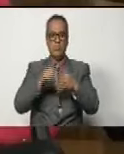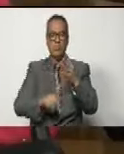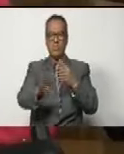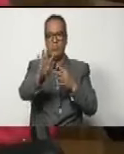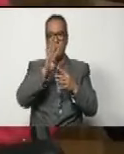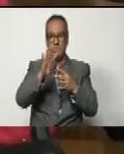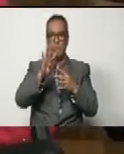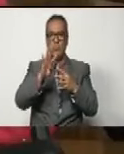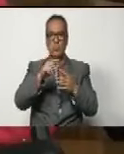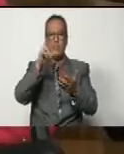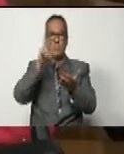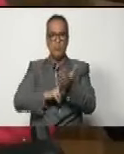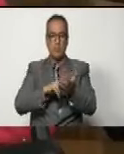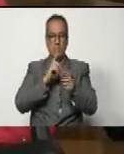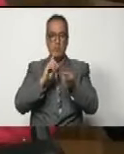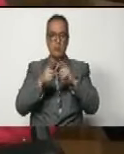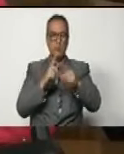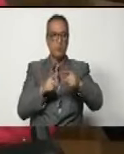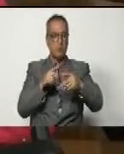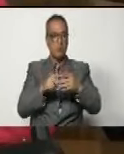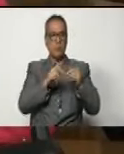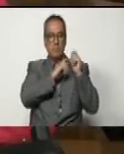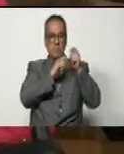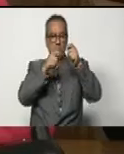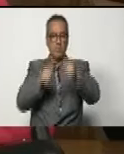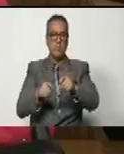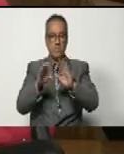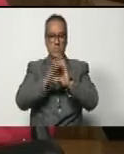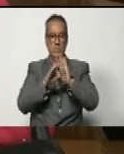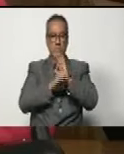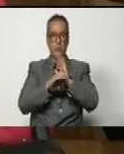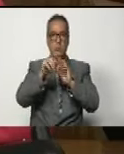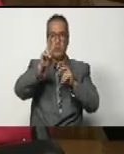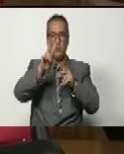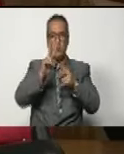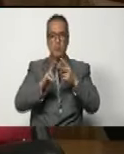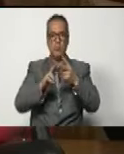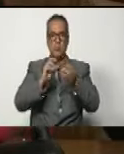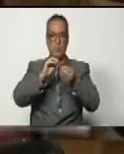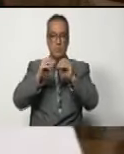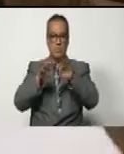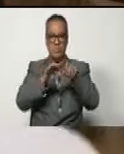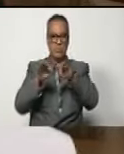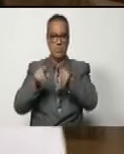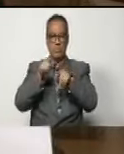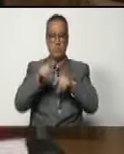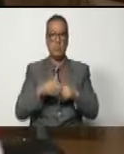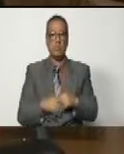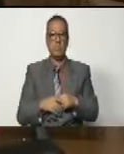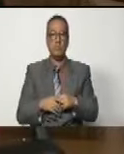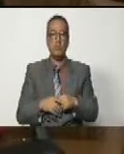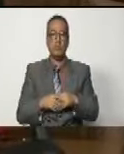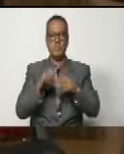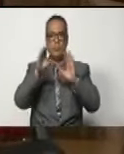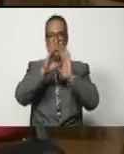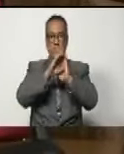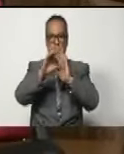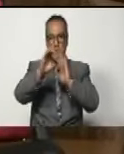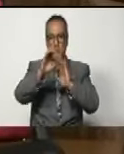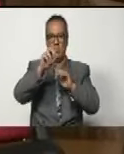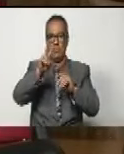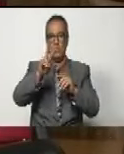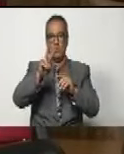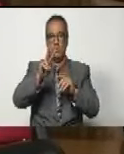Cuarto, se sugiere aprobar con modificación la denominación del capítulo 2, el cual queda redactado en los siguientes términos. Capítulo